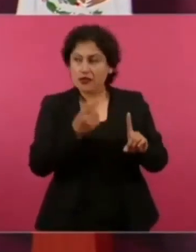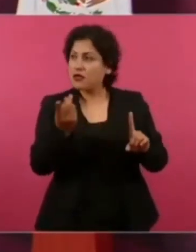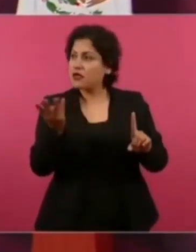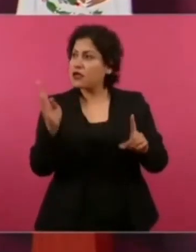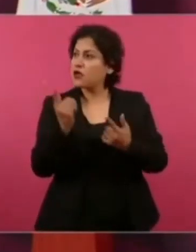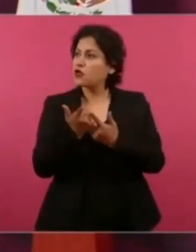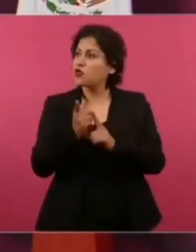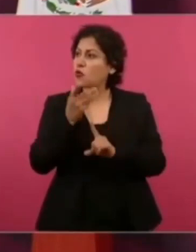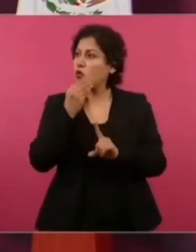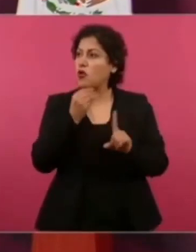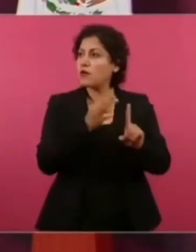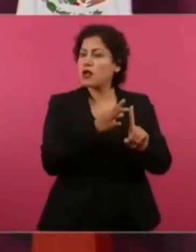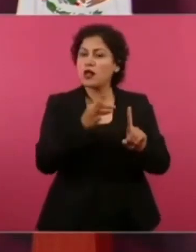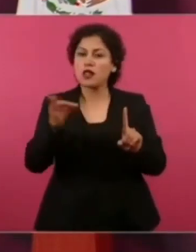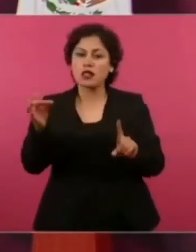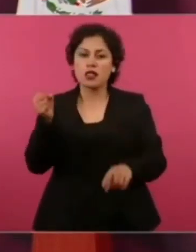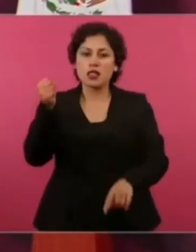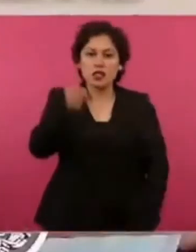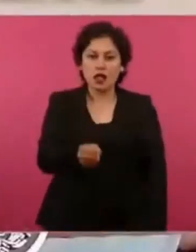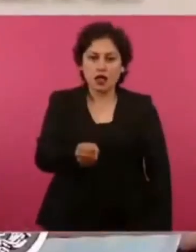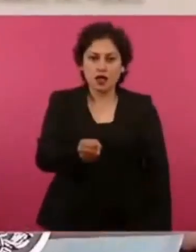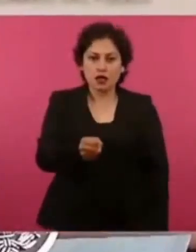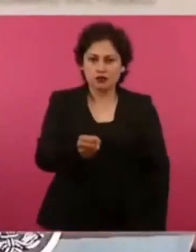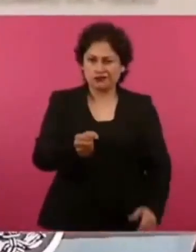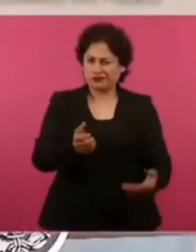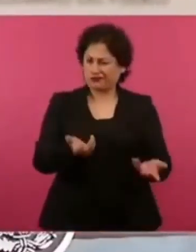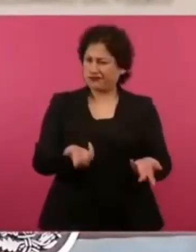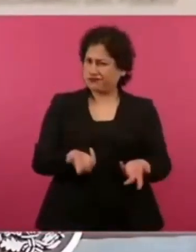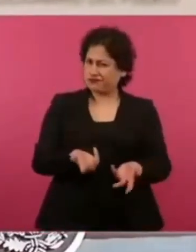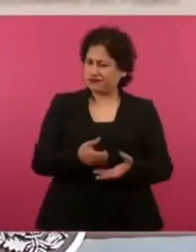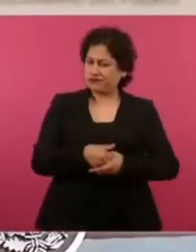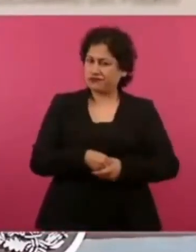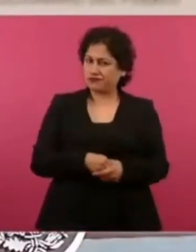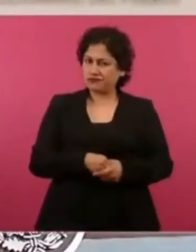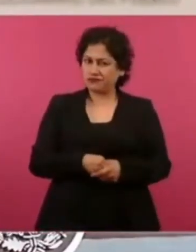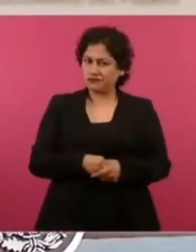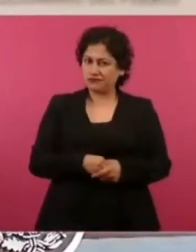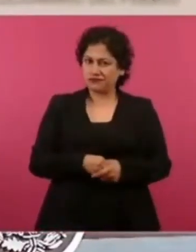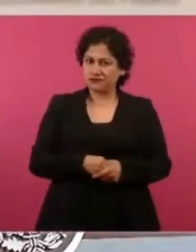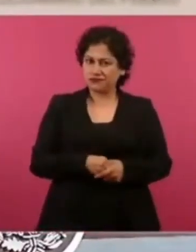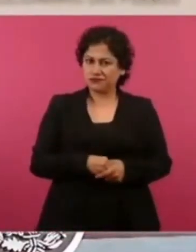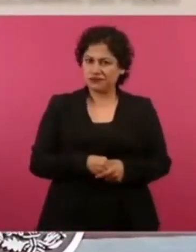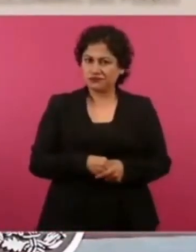que la han impuesto. ¿Por qué?